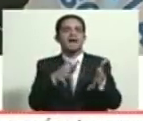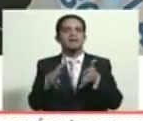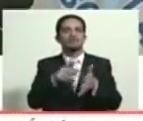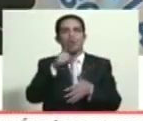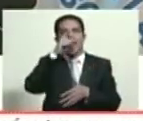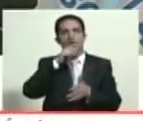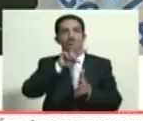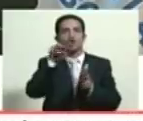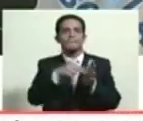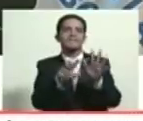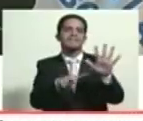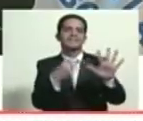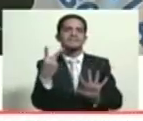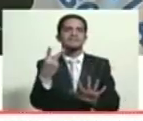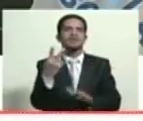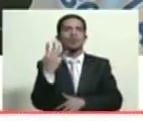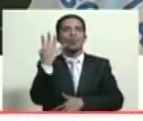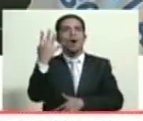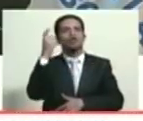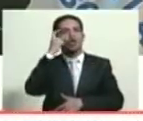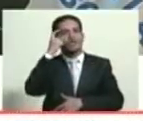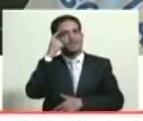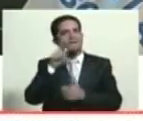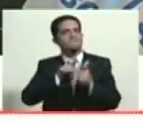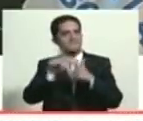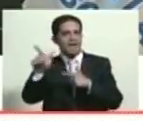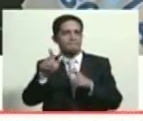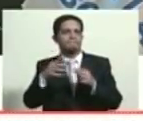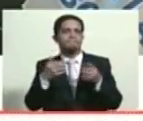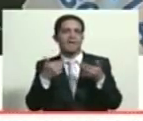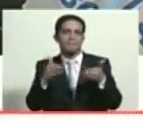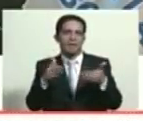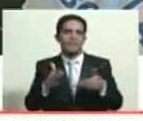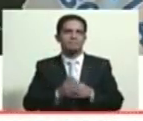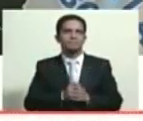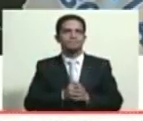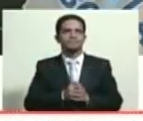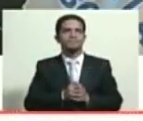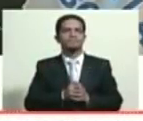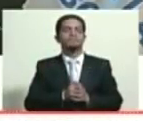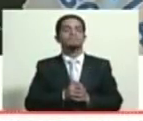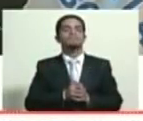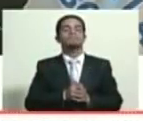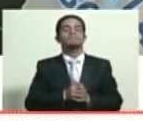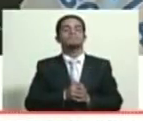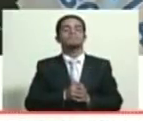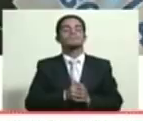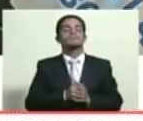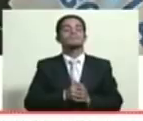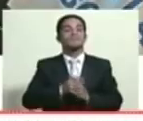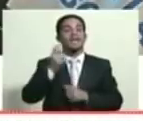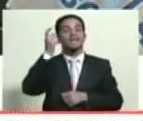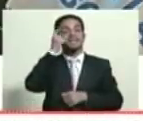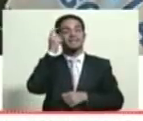17-3-2007, 4 días para Panamá. El día